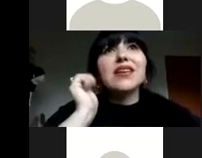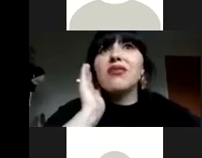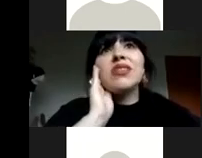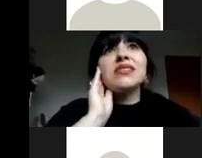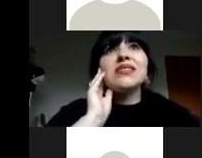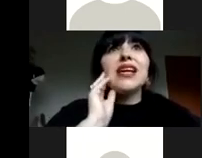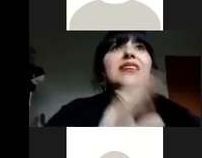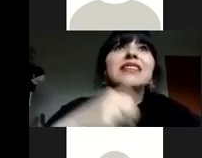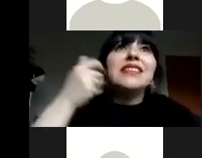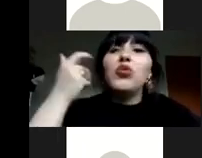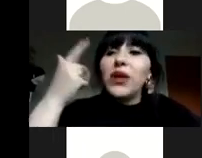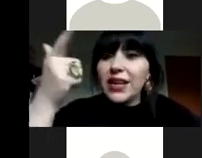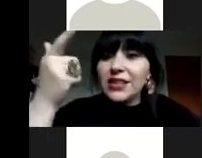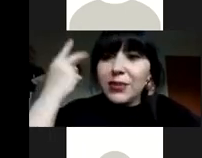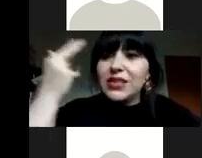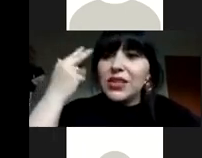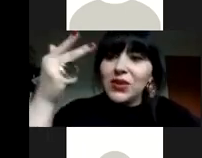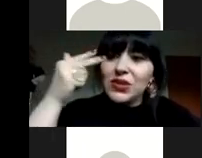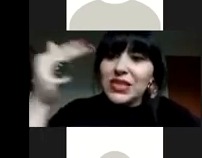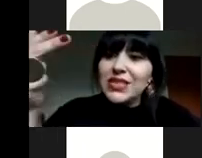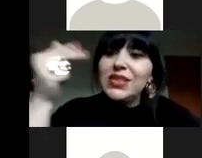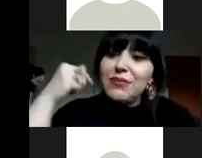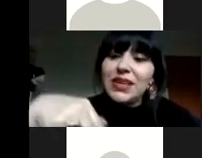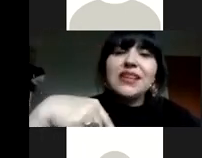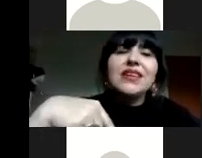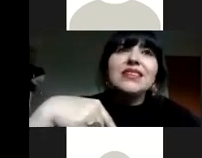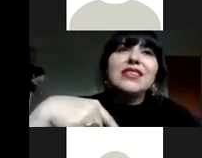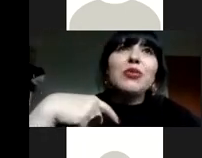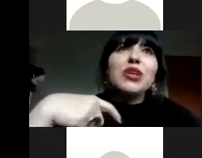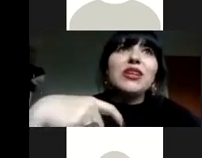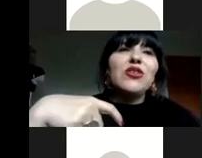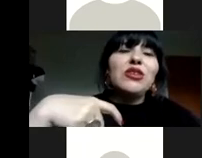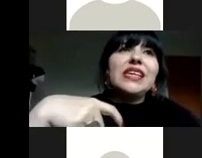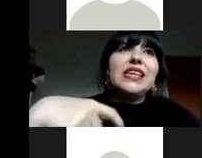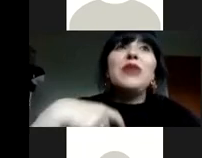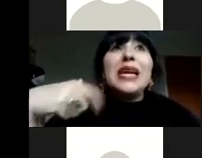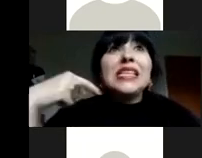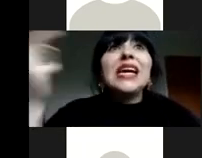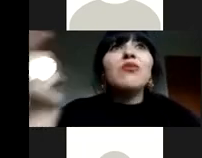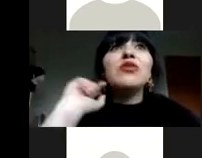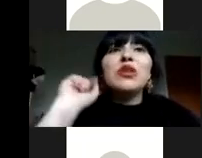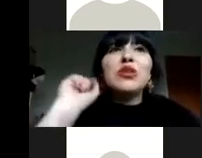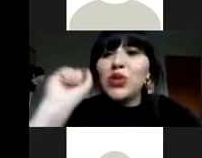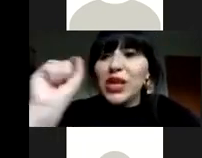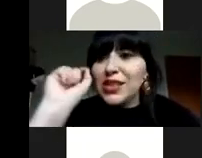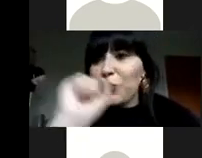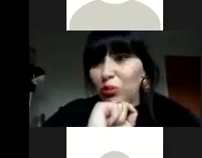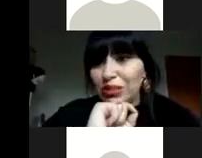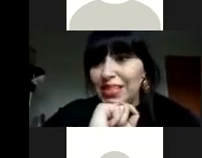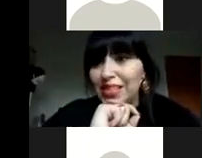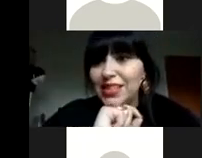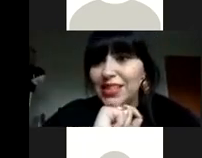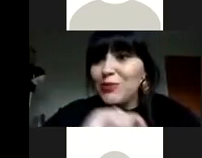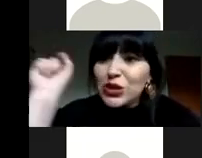la redundancia, de educar, de aprender nuevos contenidos y también de ponernos y practicar cuando nuestros estudiantes nos